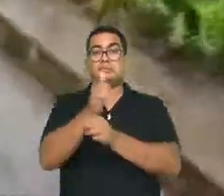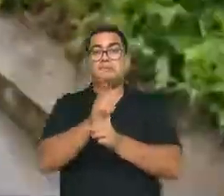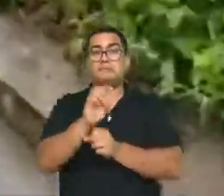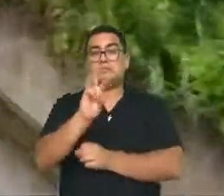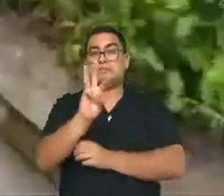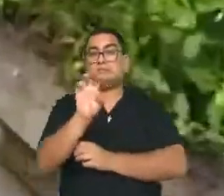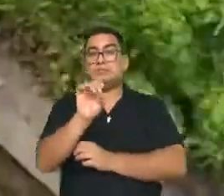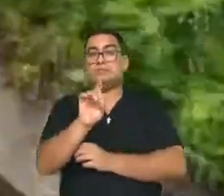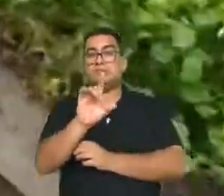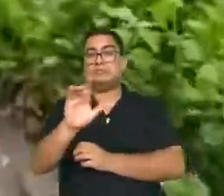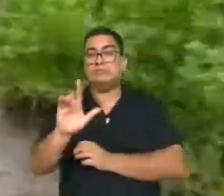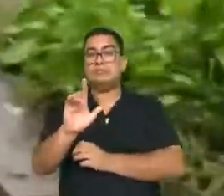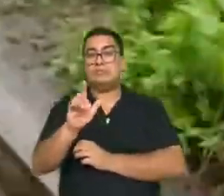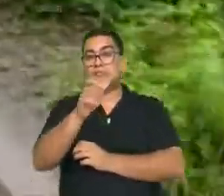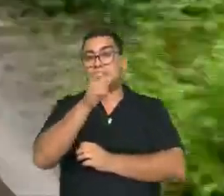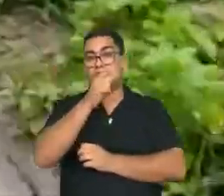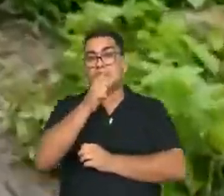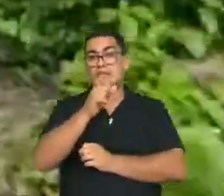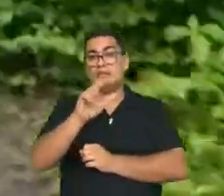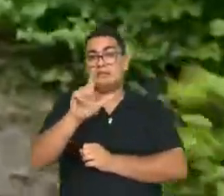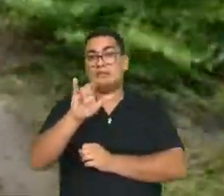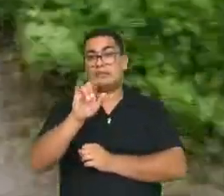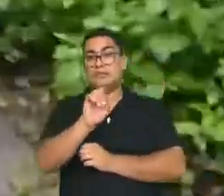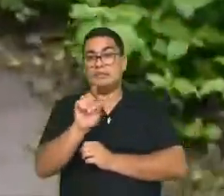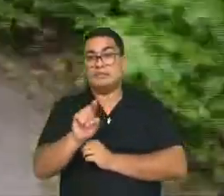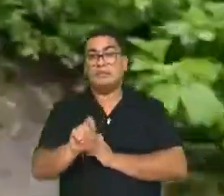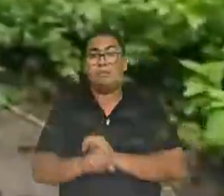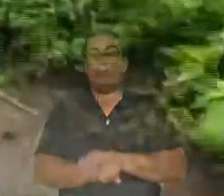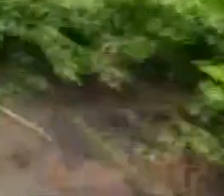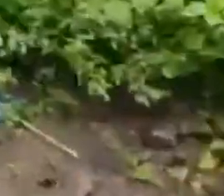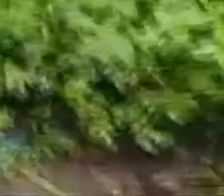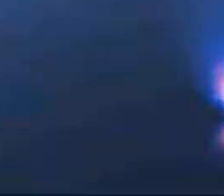Wendel Noguera para el canal parlamentario, informó Lisa Scotto.